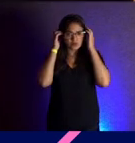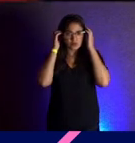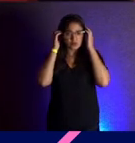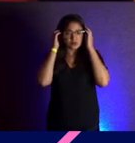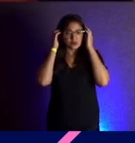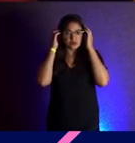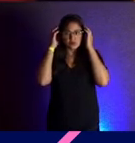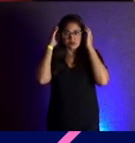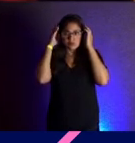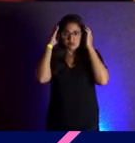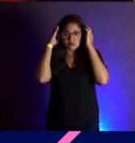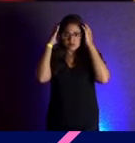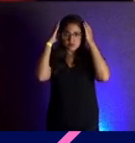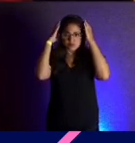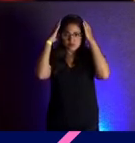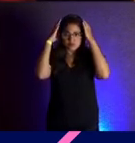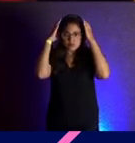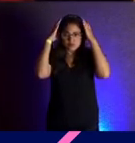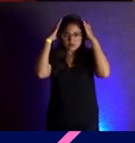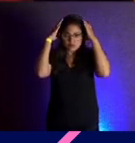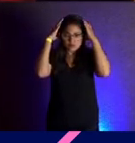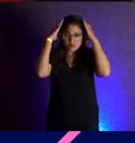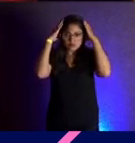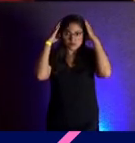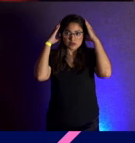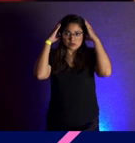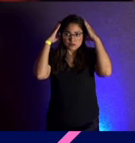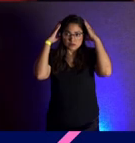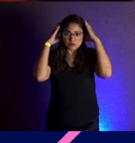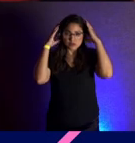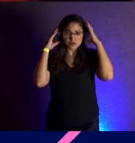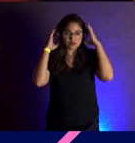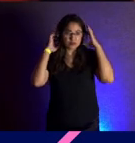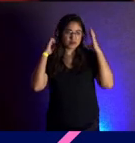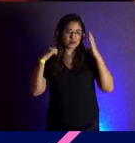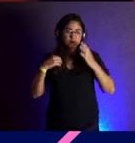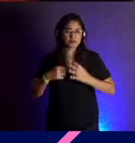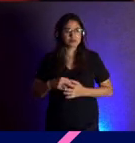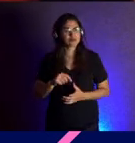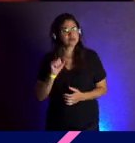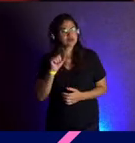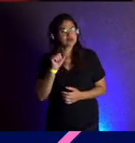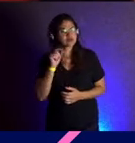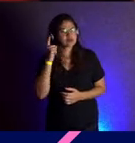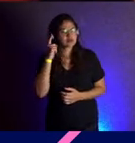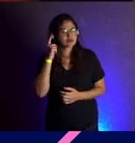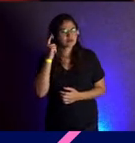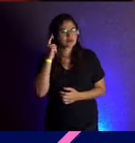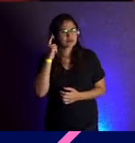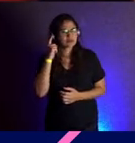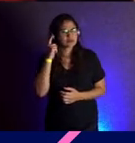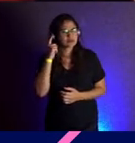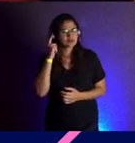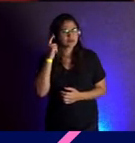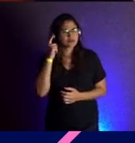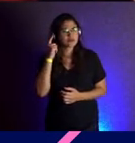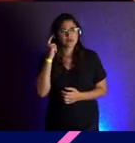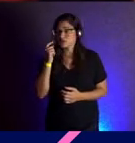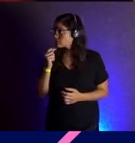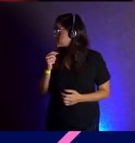Estou aqui fascinada, aprendendo tanto, né? Porque tem a Camila trabalhando com territórios, né, que